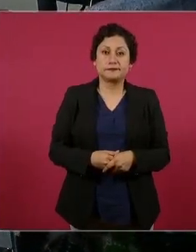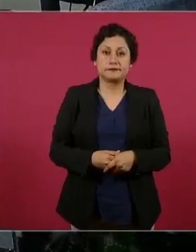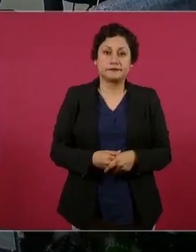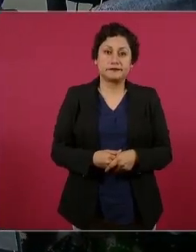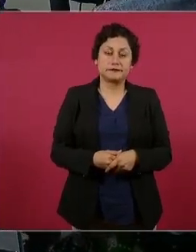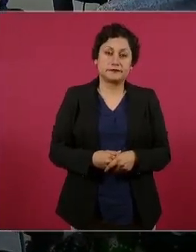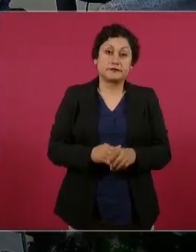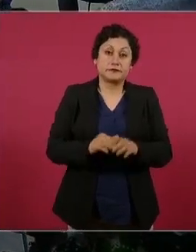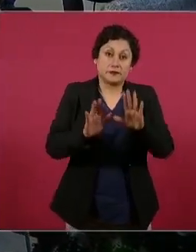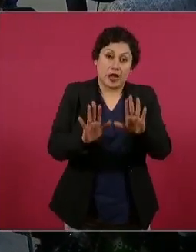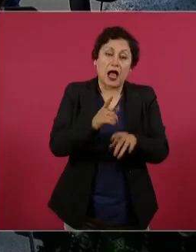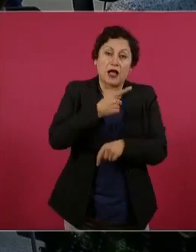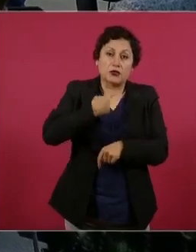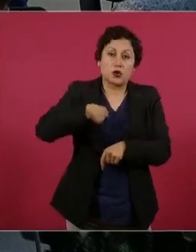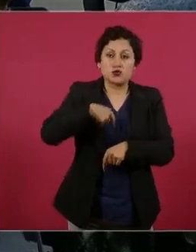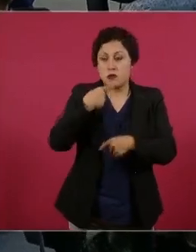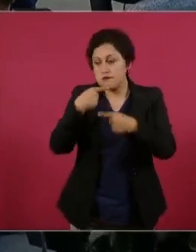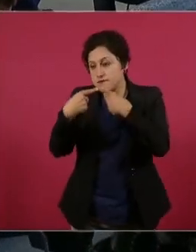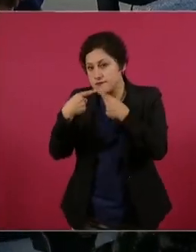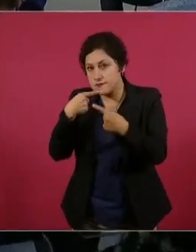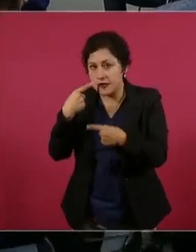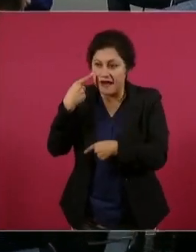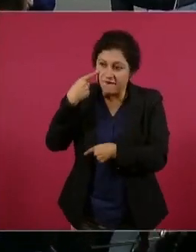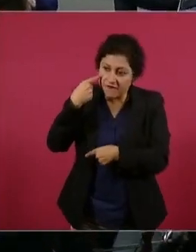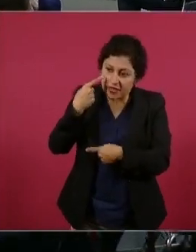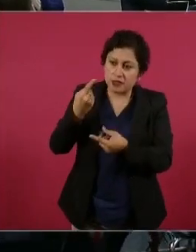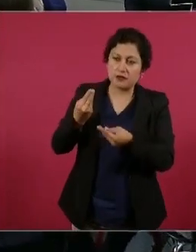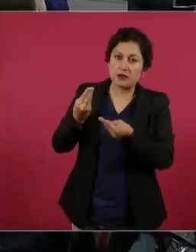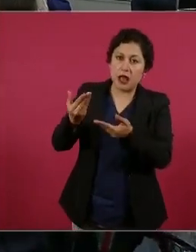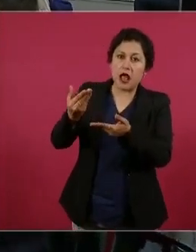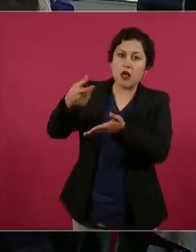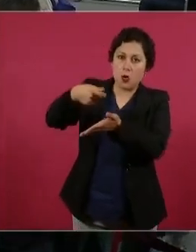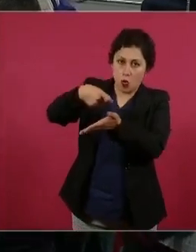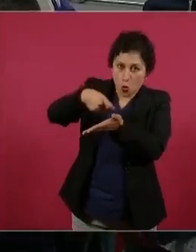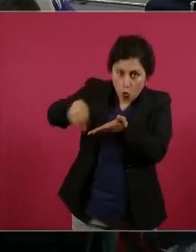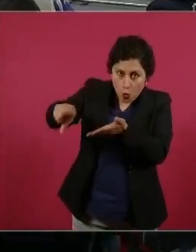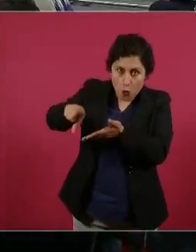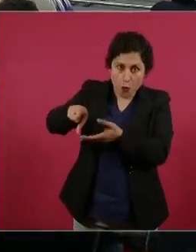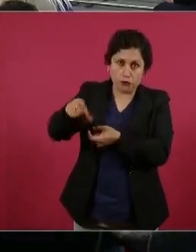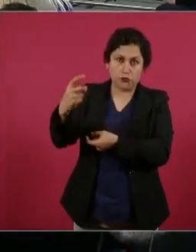Les ofrecimos todo, comprarles,